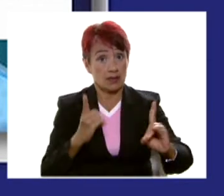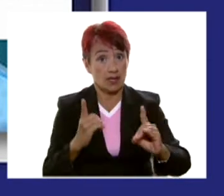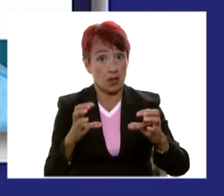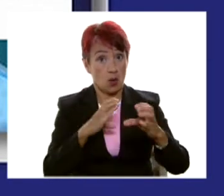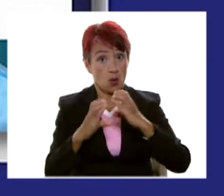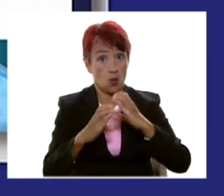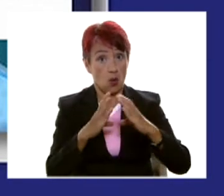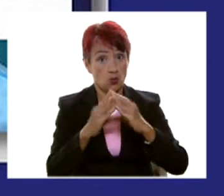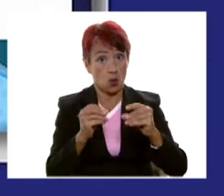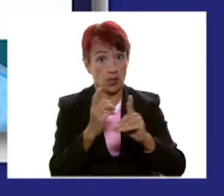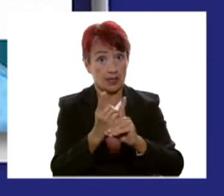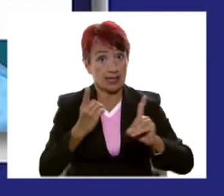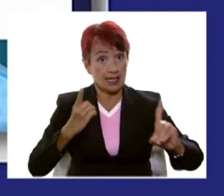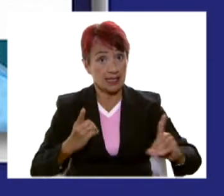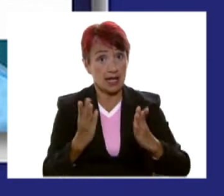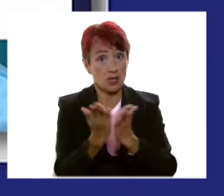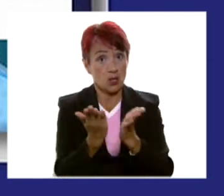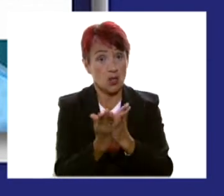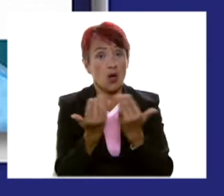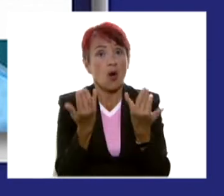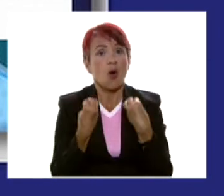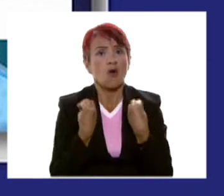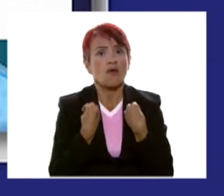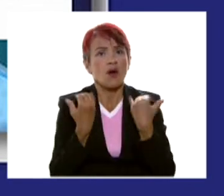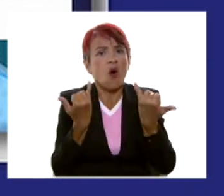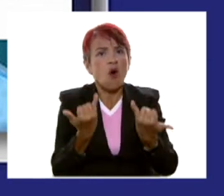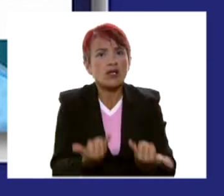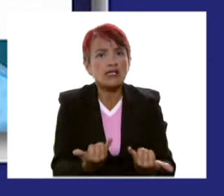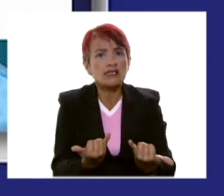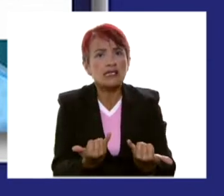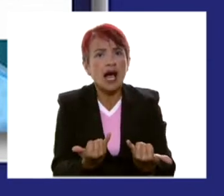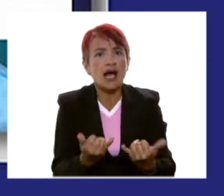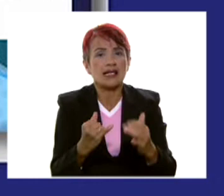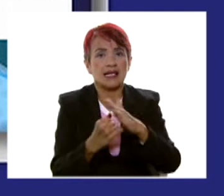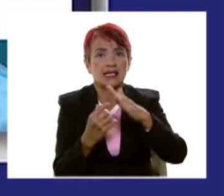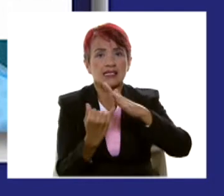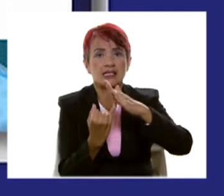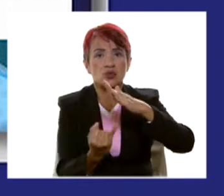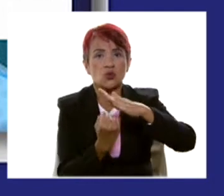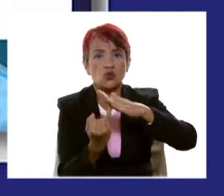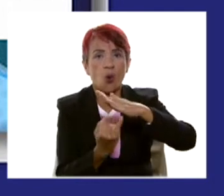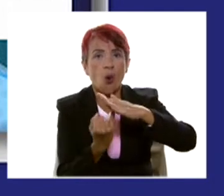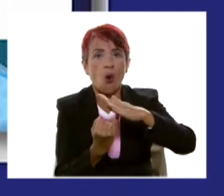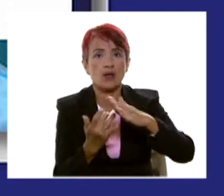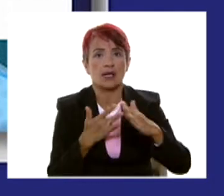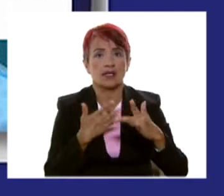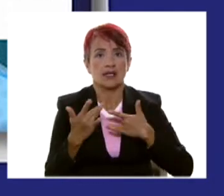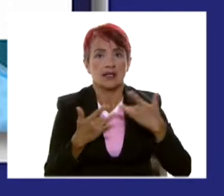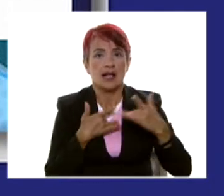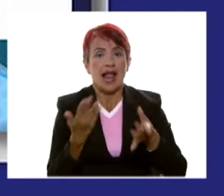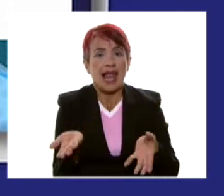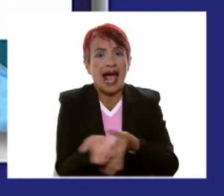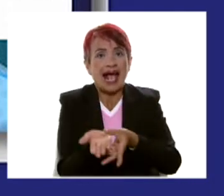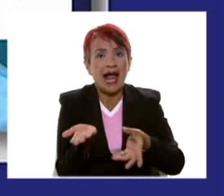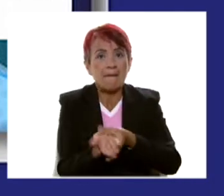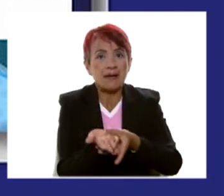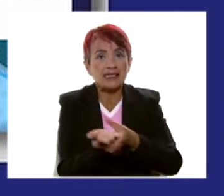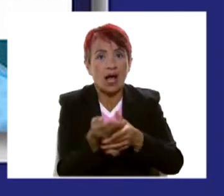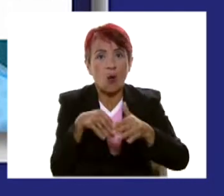distancia, pero el estudio a la distancia es esto, lo que estamos viviendo día a día desde nuestras instituciones, que llevamos las actividades en el portafolio, las